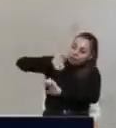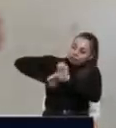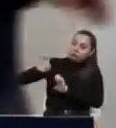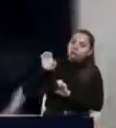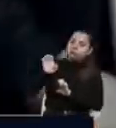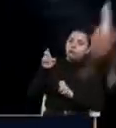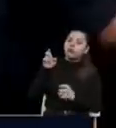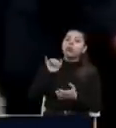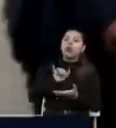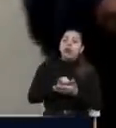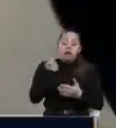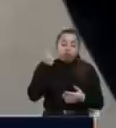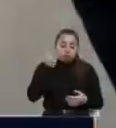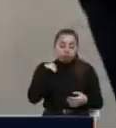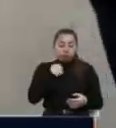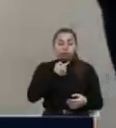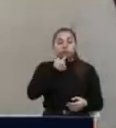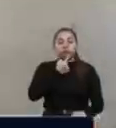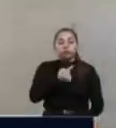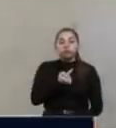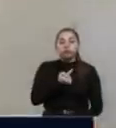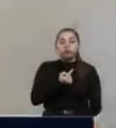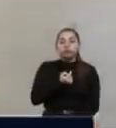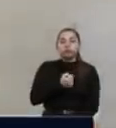cuando se tiene